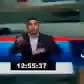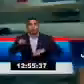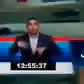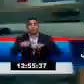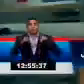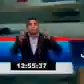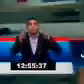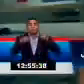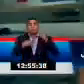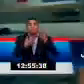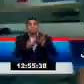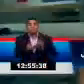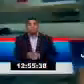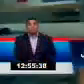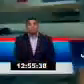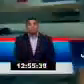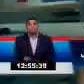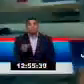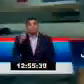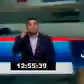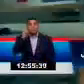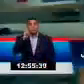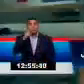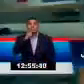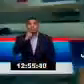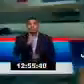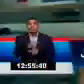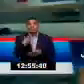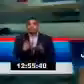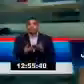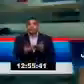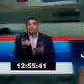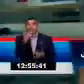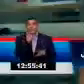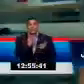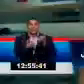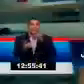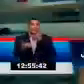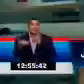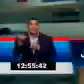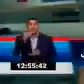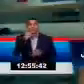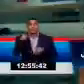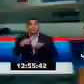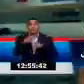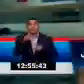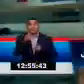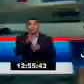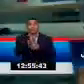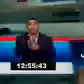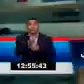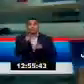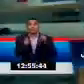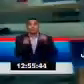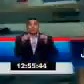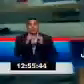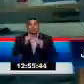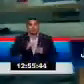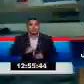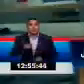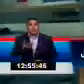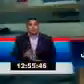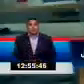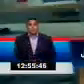los casos presentados por el Ejecutivo que evidencian errores en fallos de magistrados. Veamos los detalles.